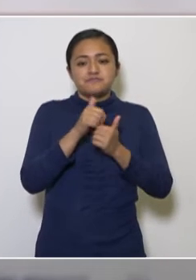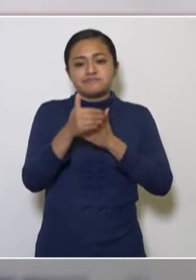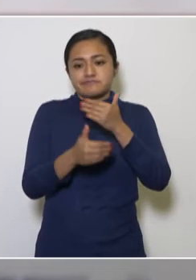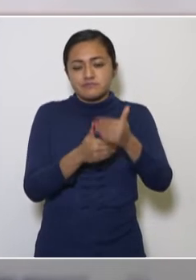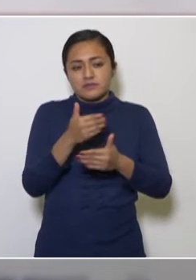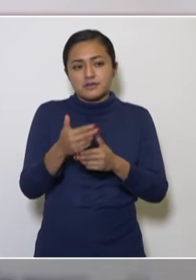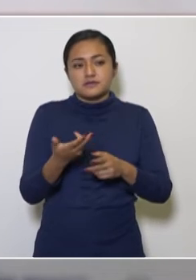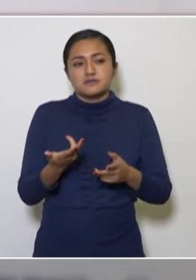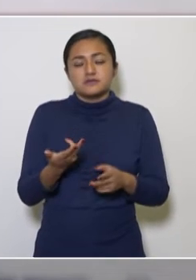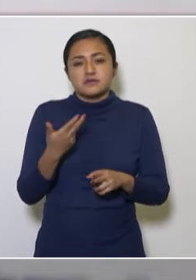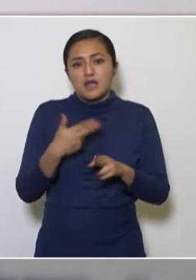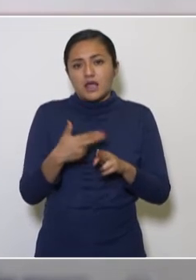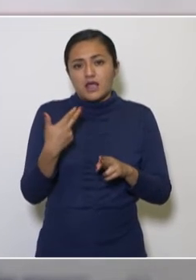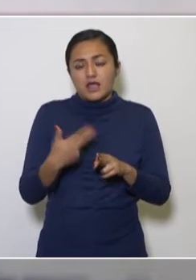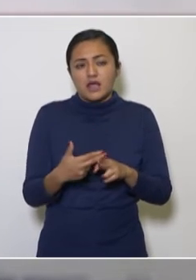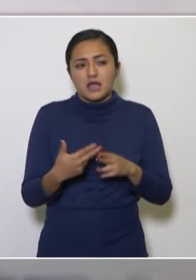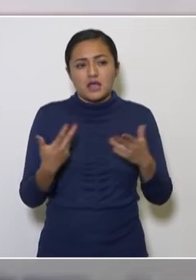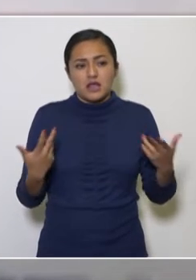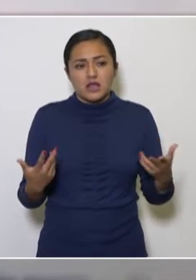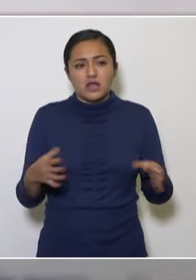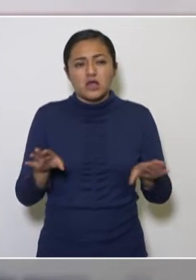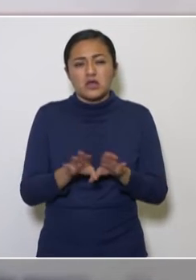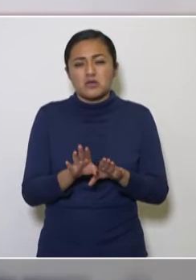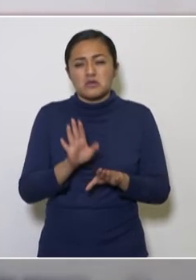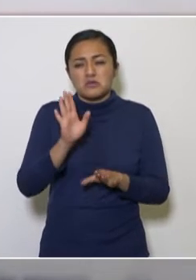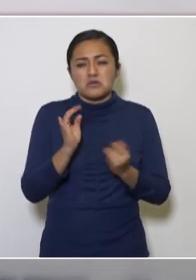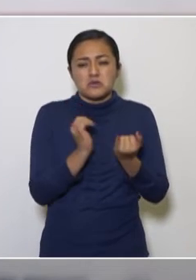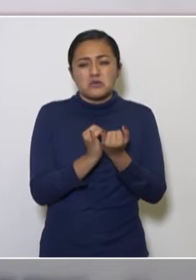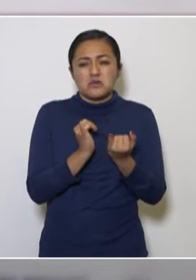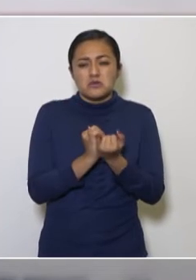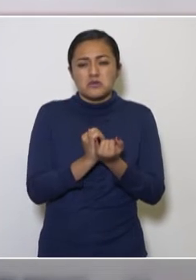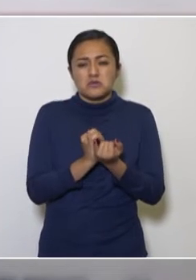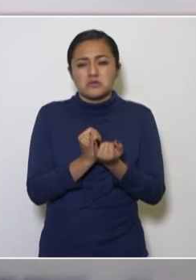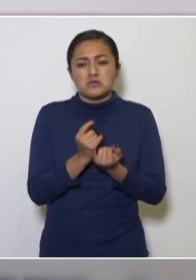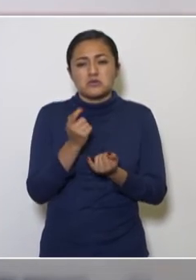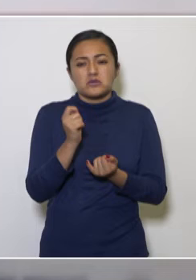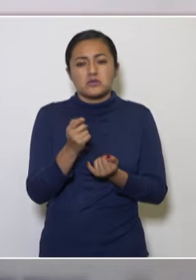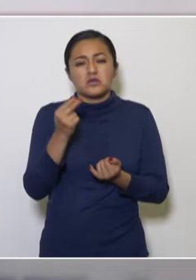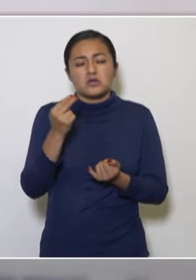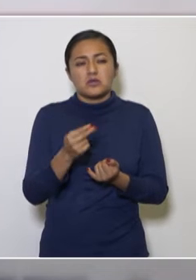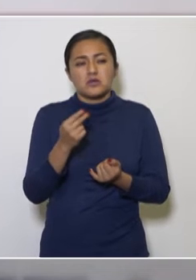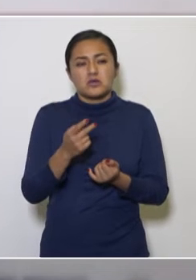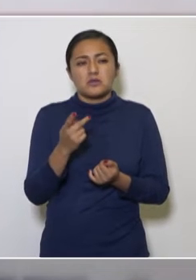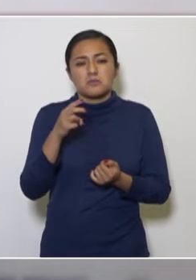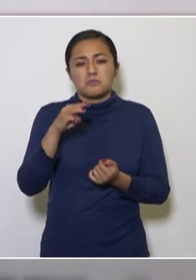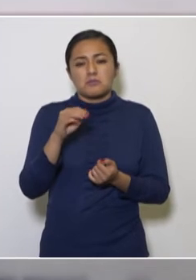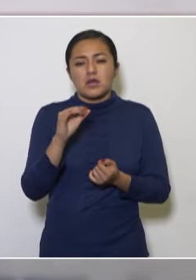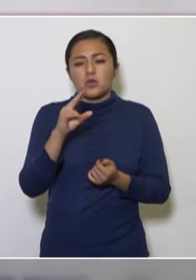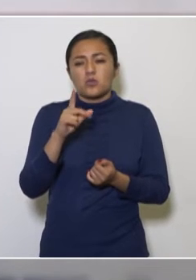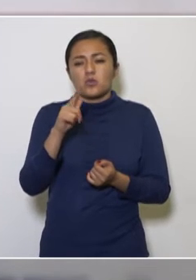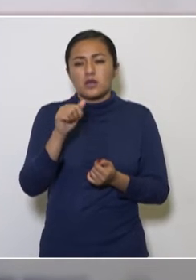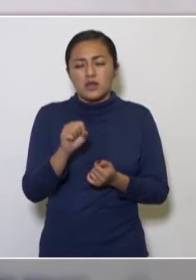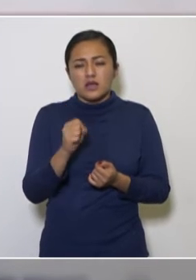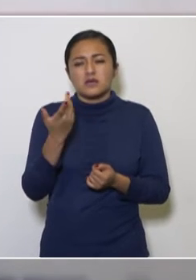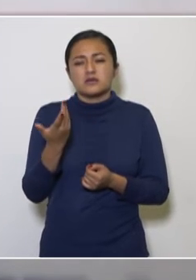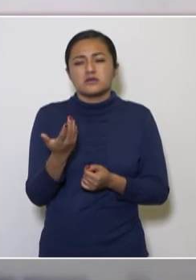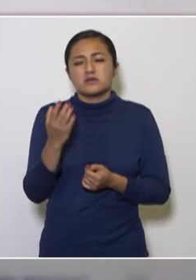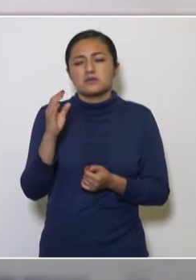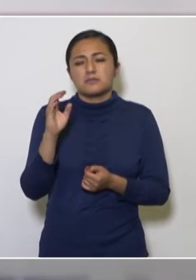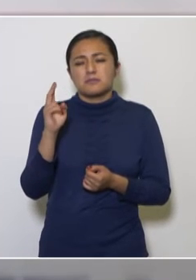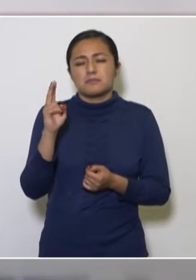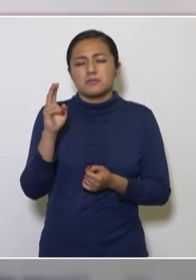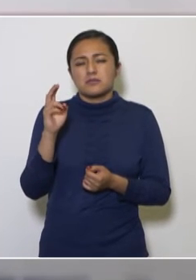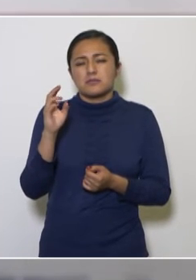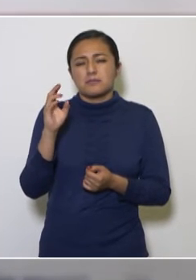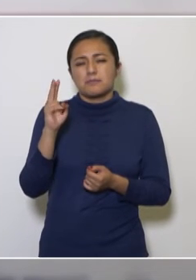evolucionando a unas lesiones características que médicamente se llaman máculas, pápulas, vesículas, pústulas y costras.